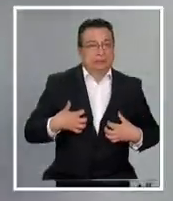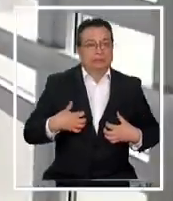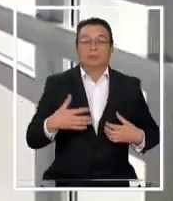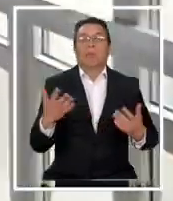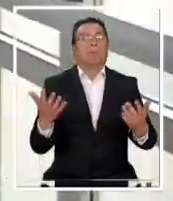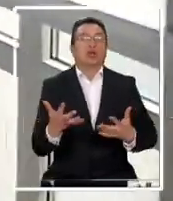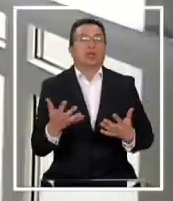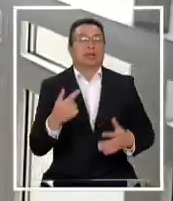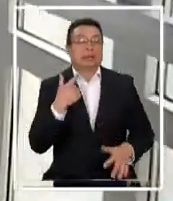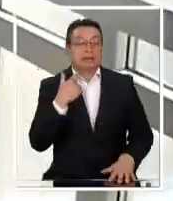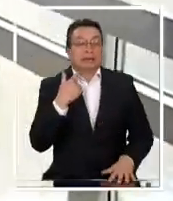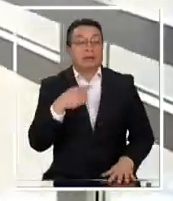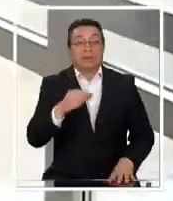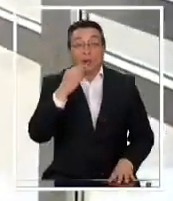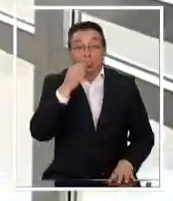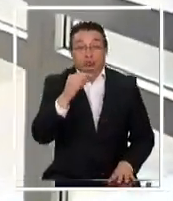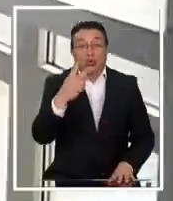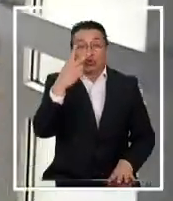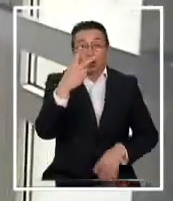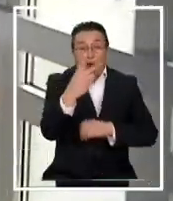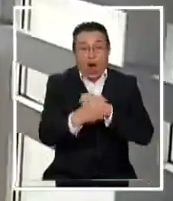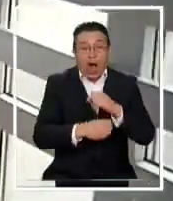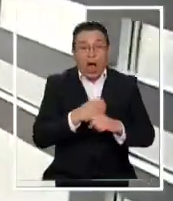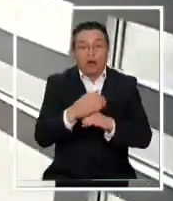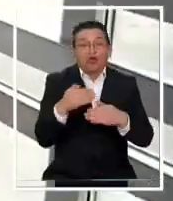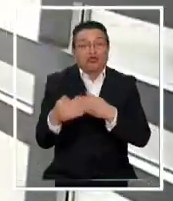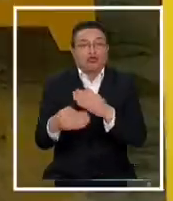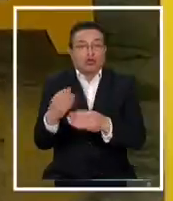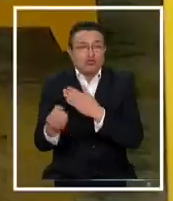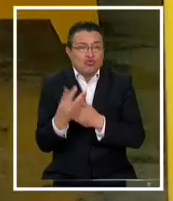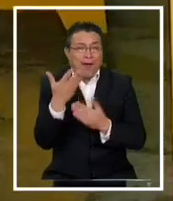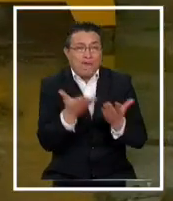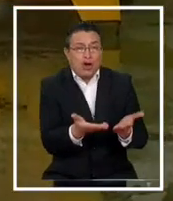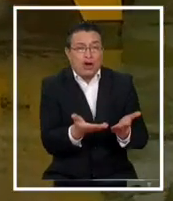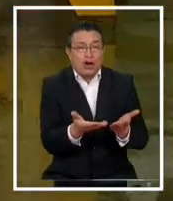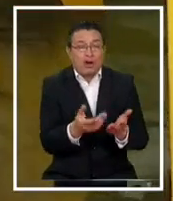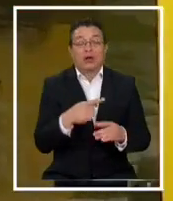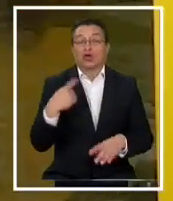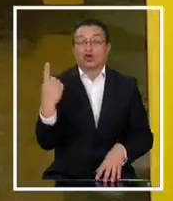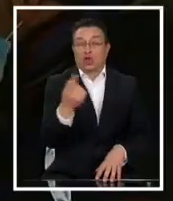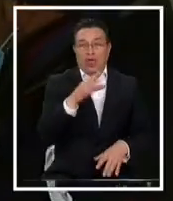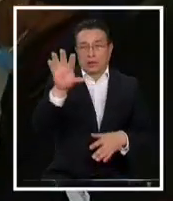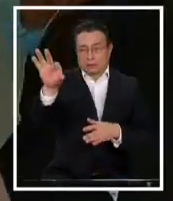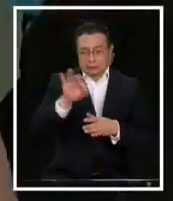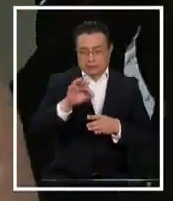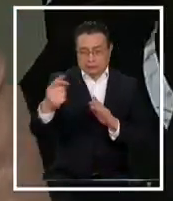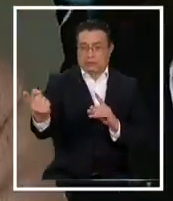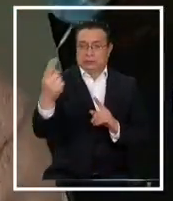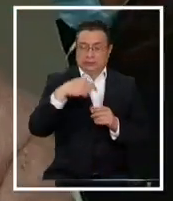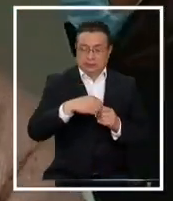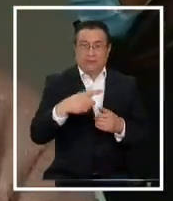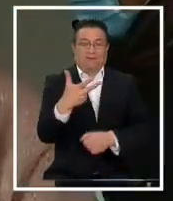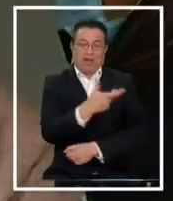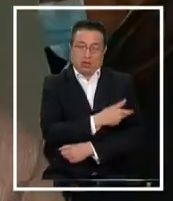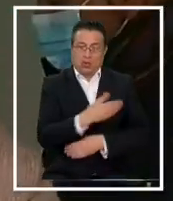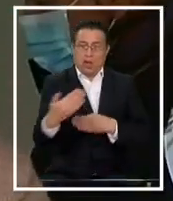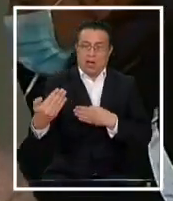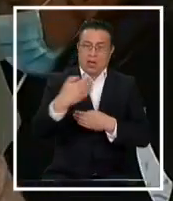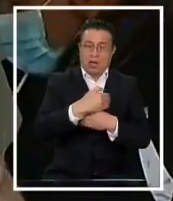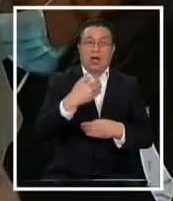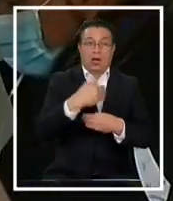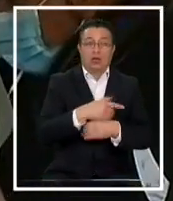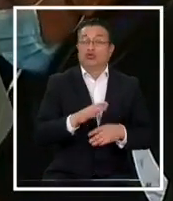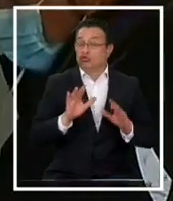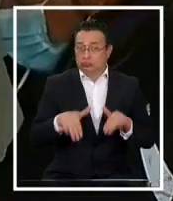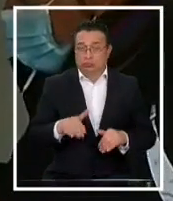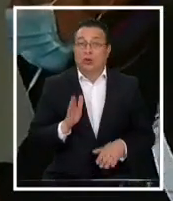muy simple, apenas lleva 2 años de funcionamiento. Todos los que están citados, los que tienen que venir a buscar sus vacunas, eso se está